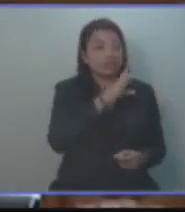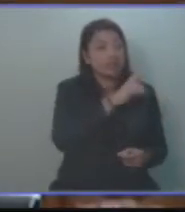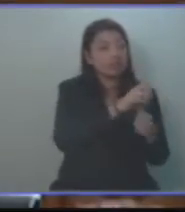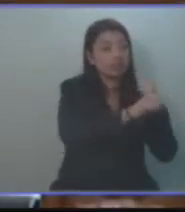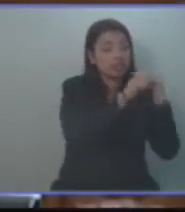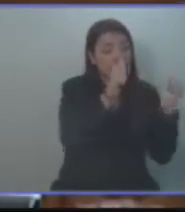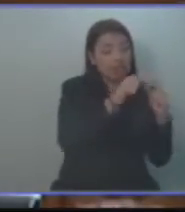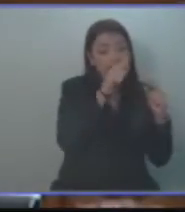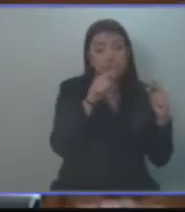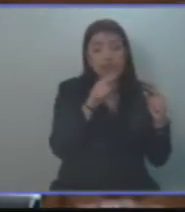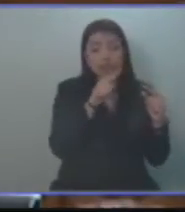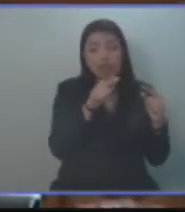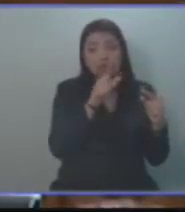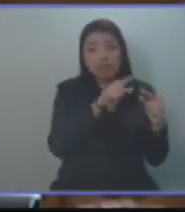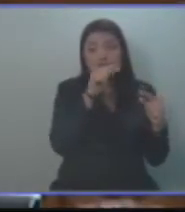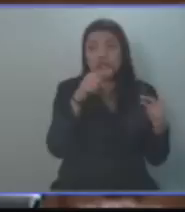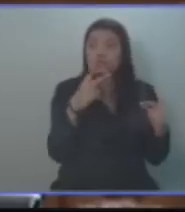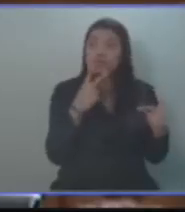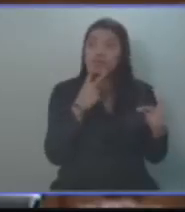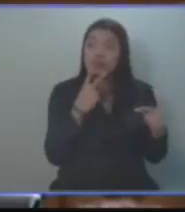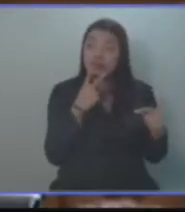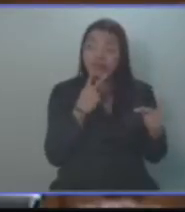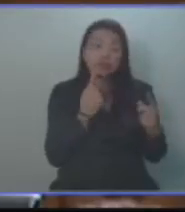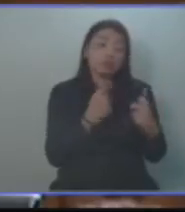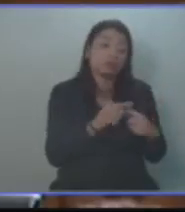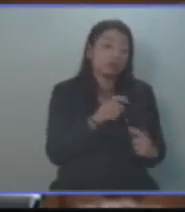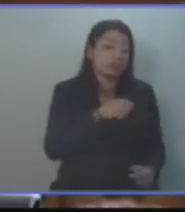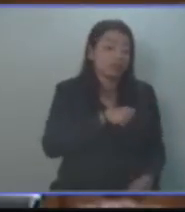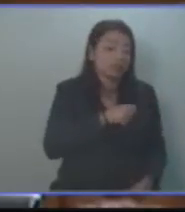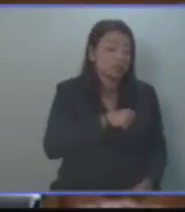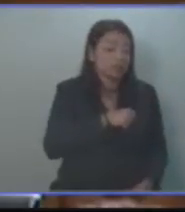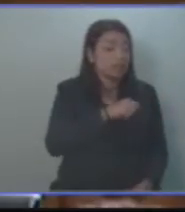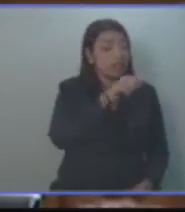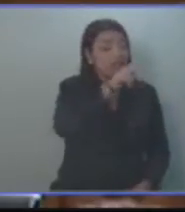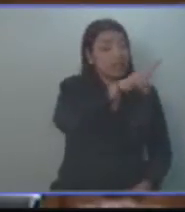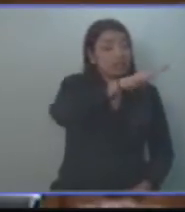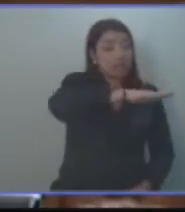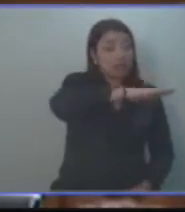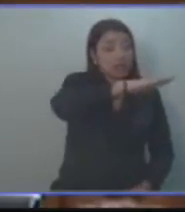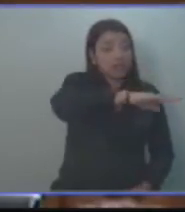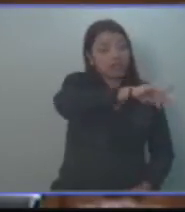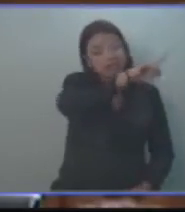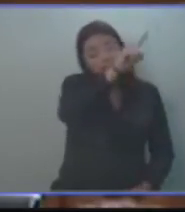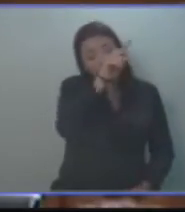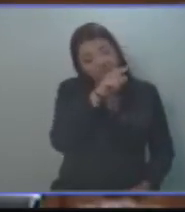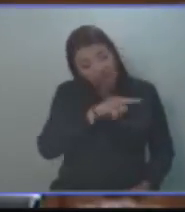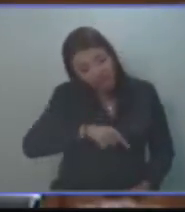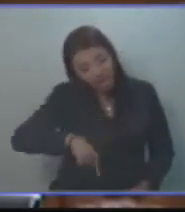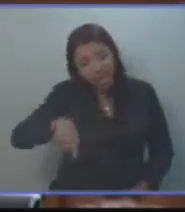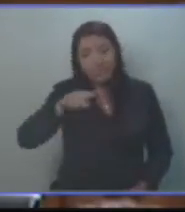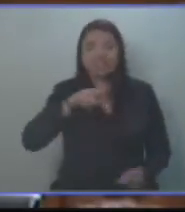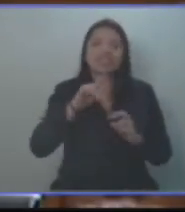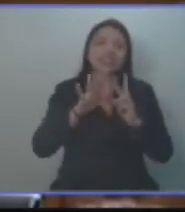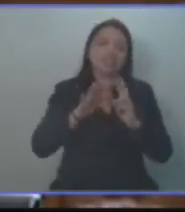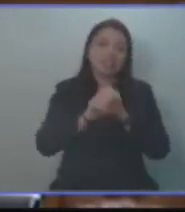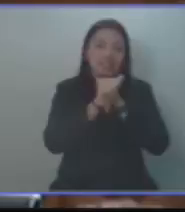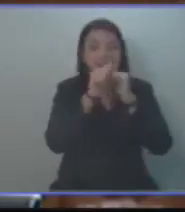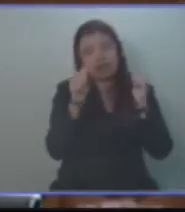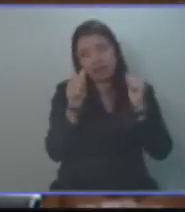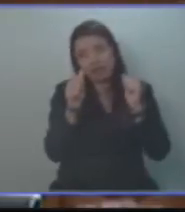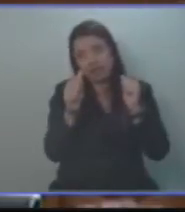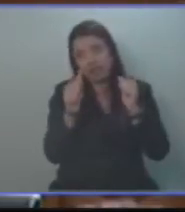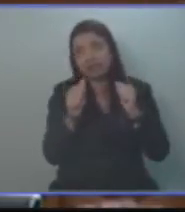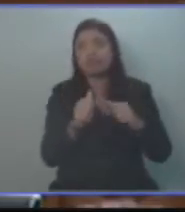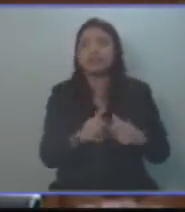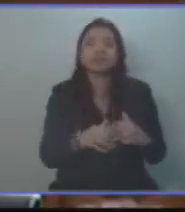viernes. Cuando realice turno, este iniciará a las 15 horas y terminará a las 7 de la mañana del siguiente